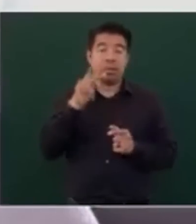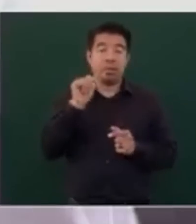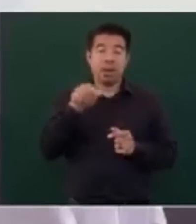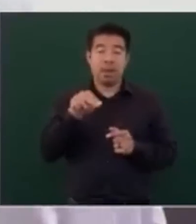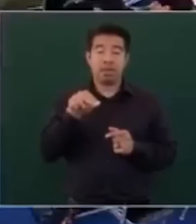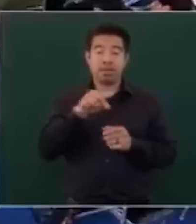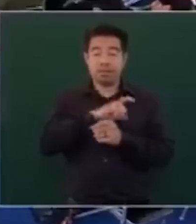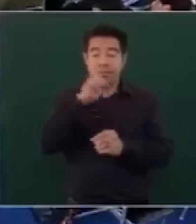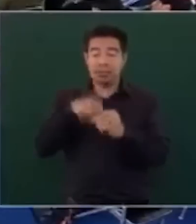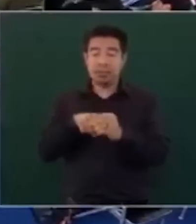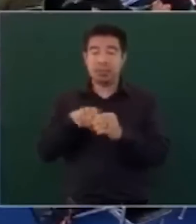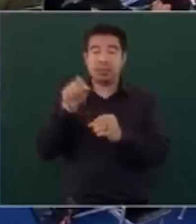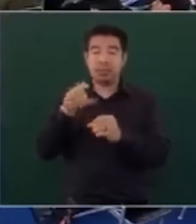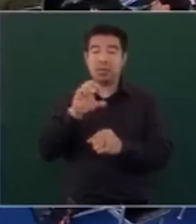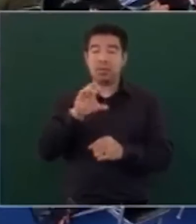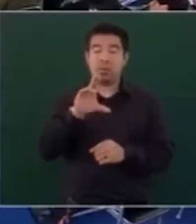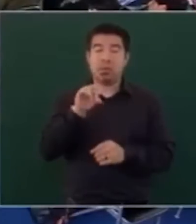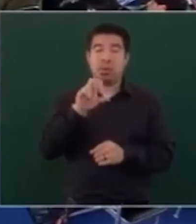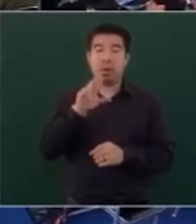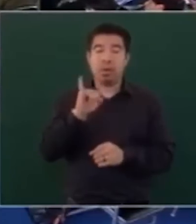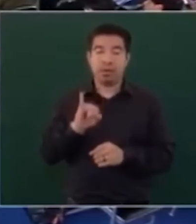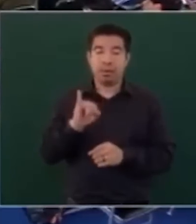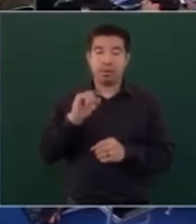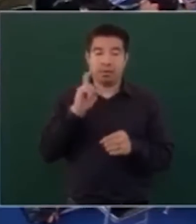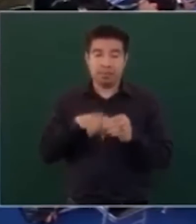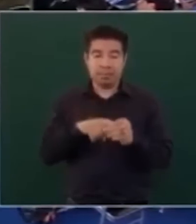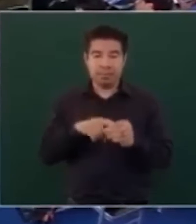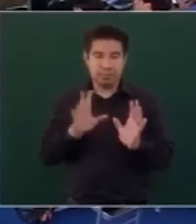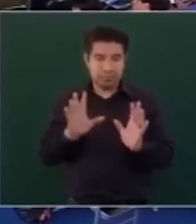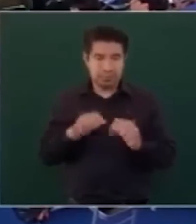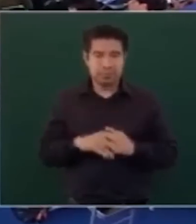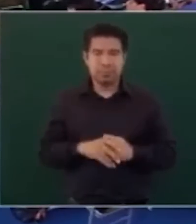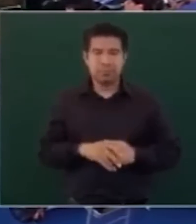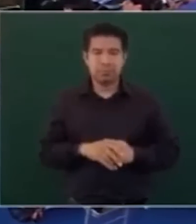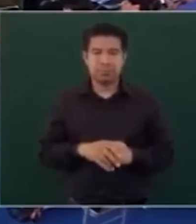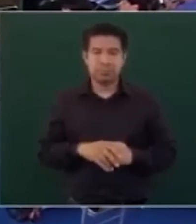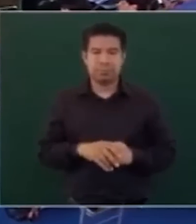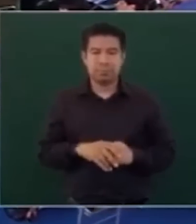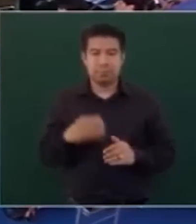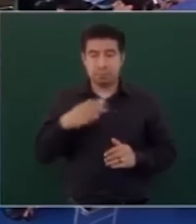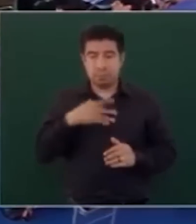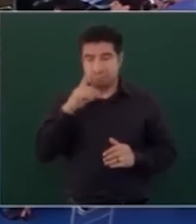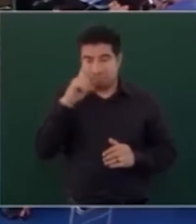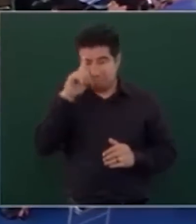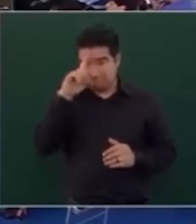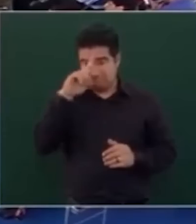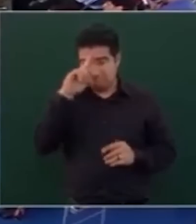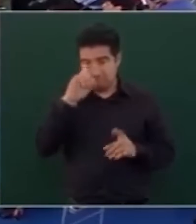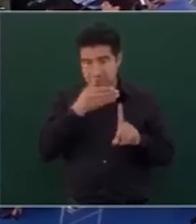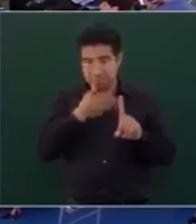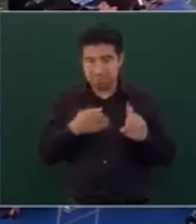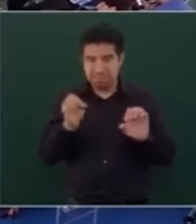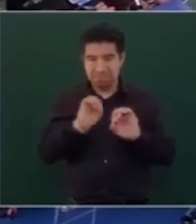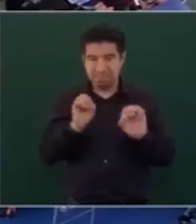No es para darles consejo, pero también